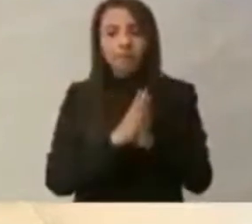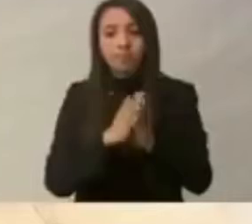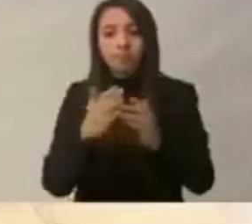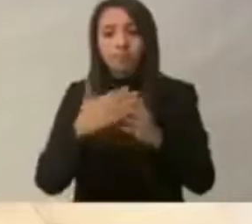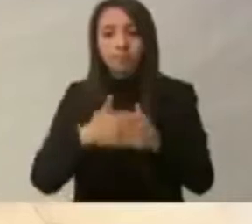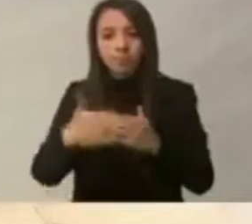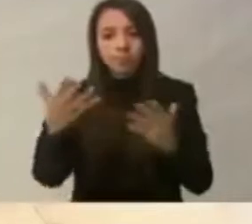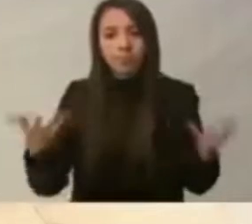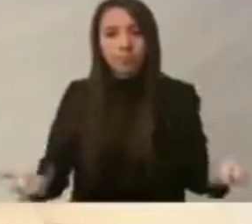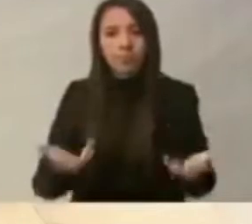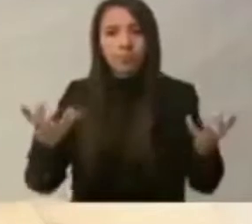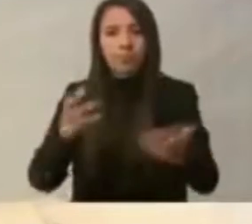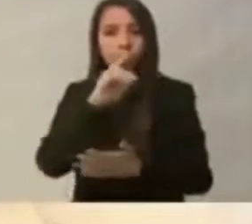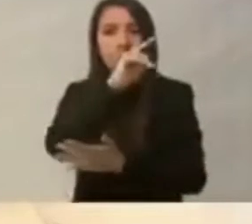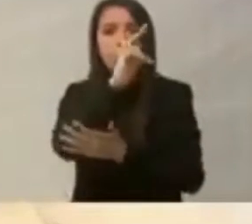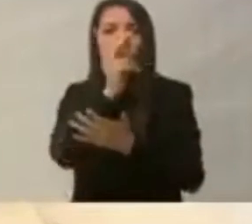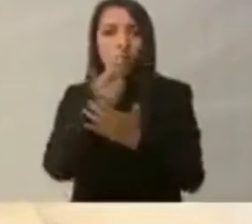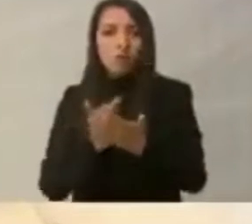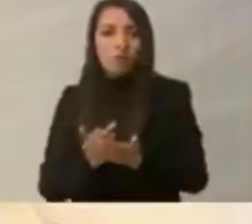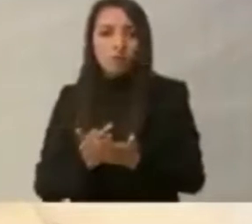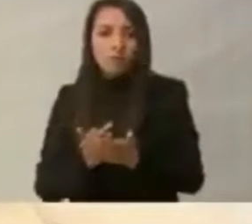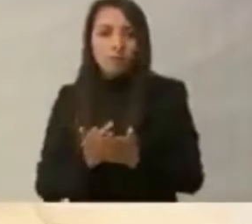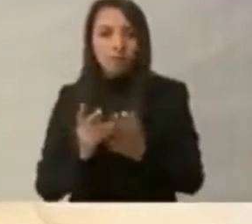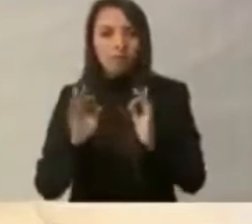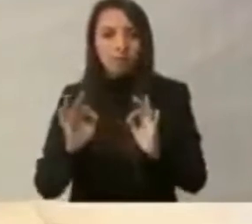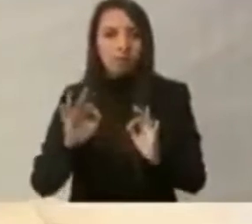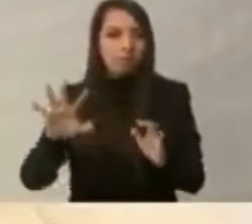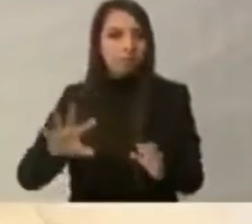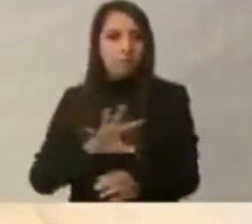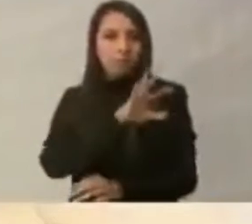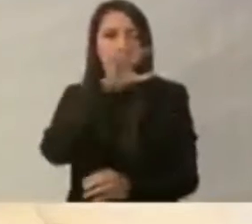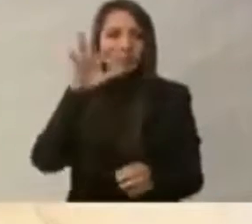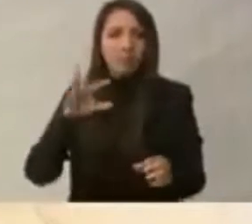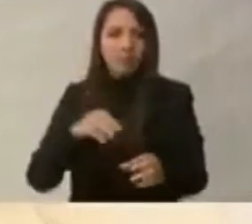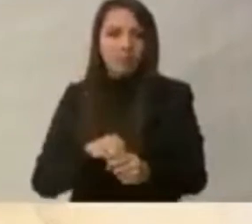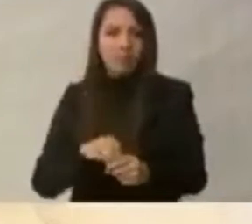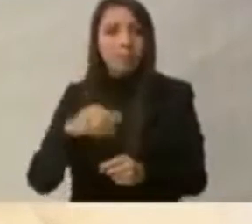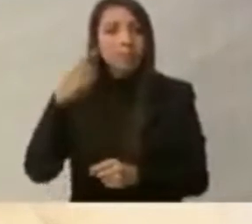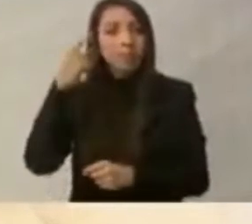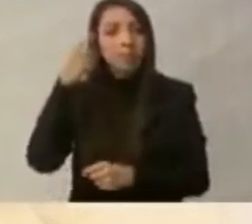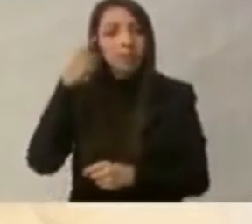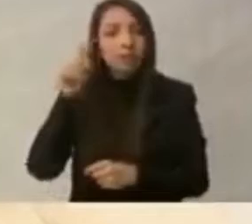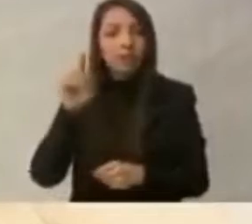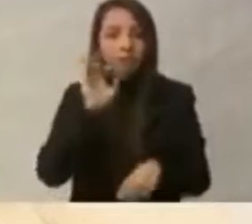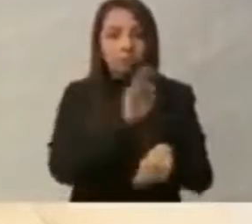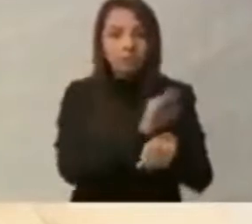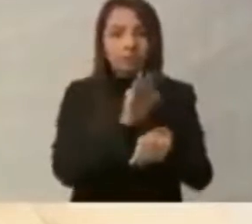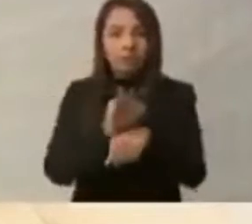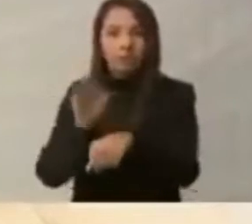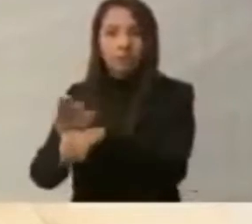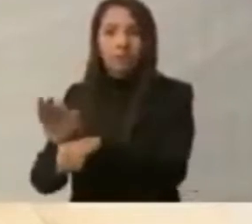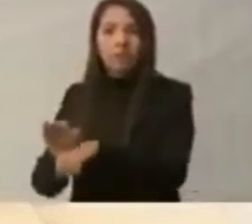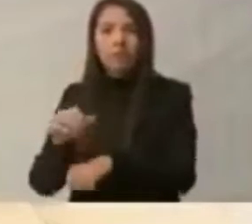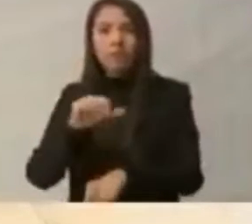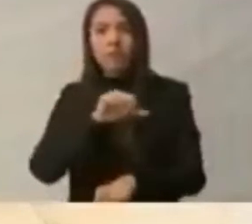integral en las comunidades